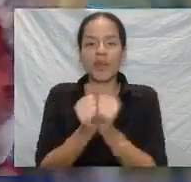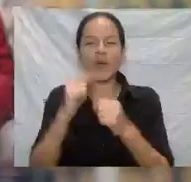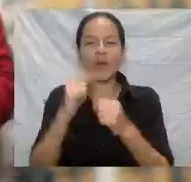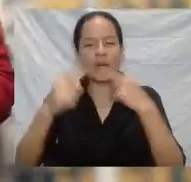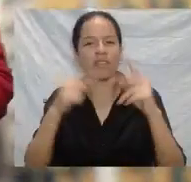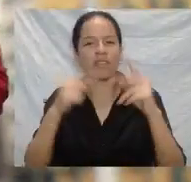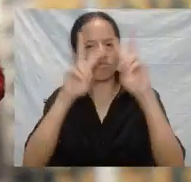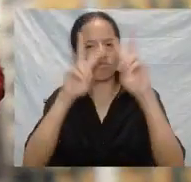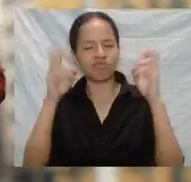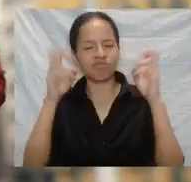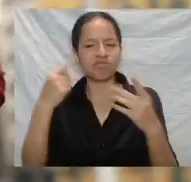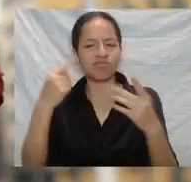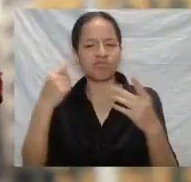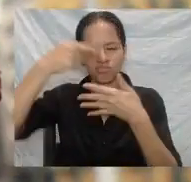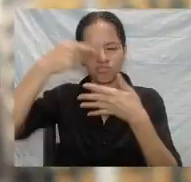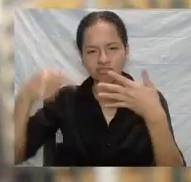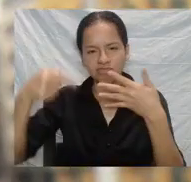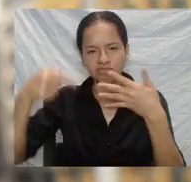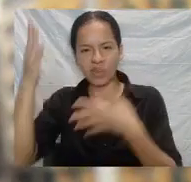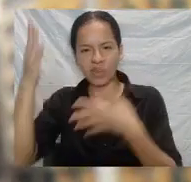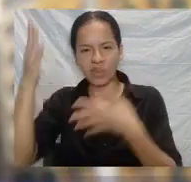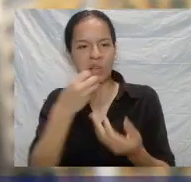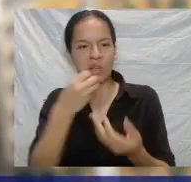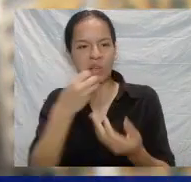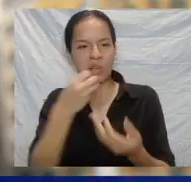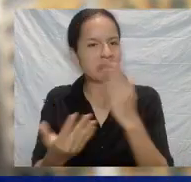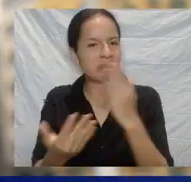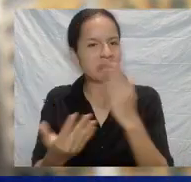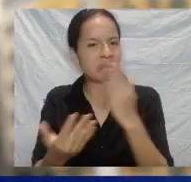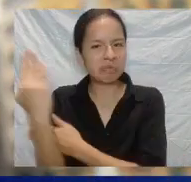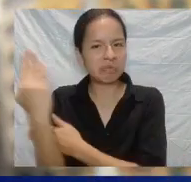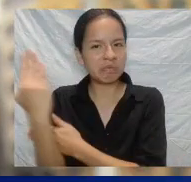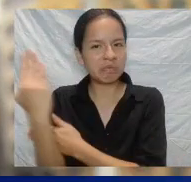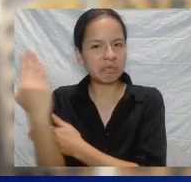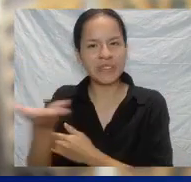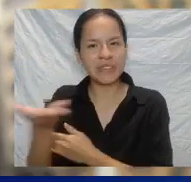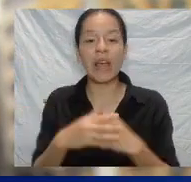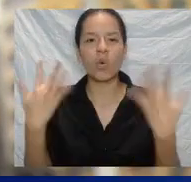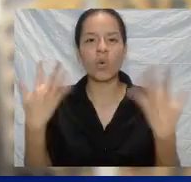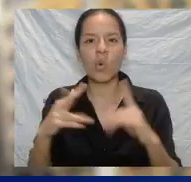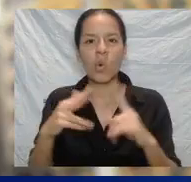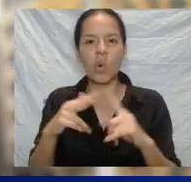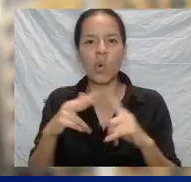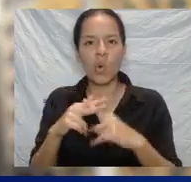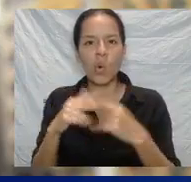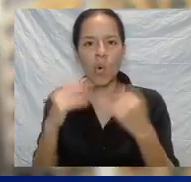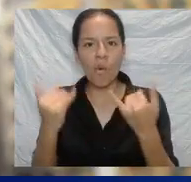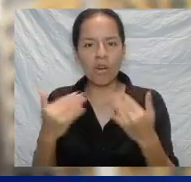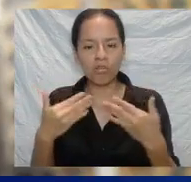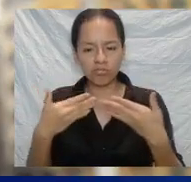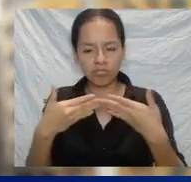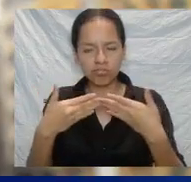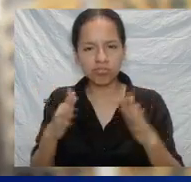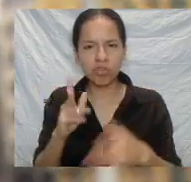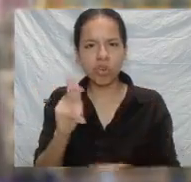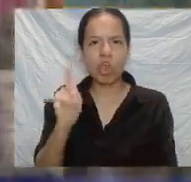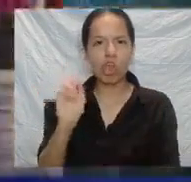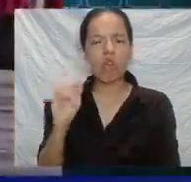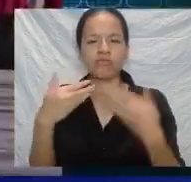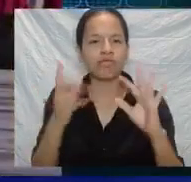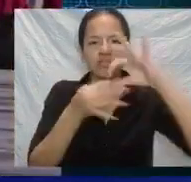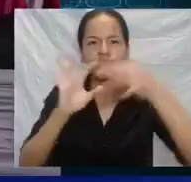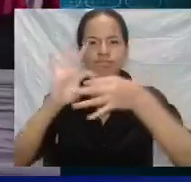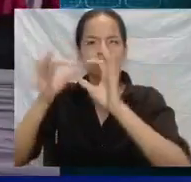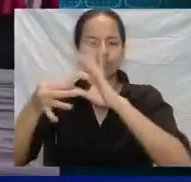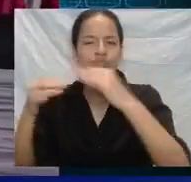tan buen día si lo vendía los vecinos hoy iniciaron los juegos olímpicos' tokio 2020 vamos a ver las imágenes para contarles justamente